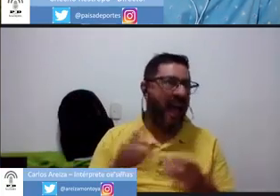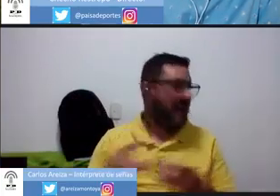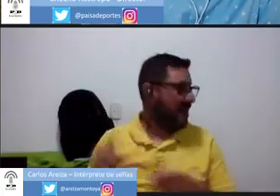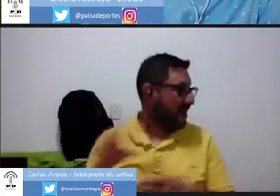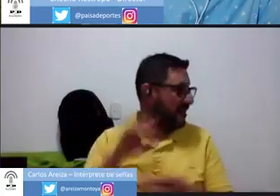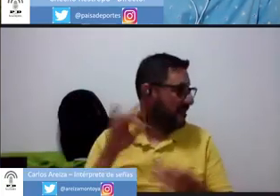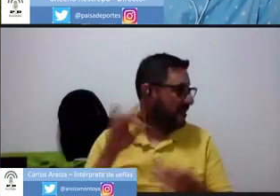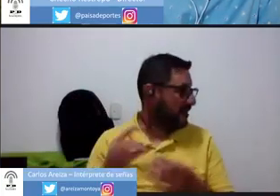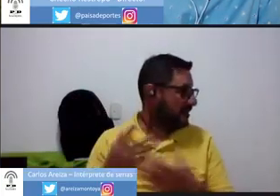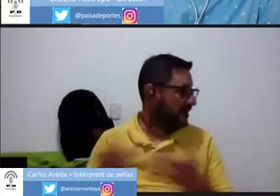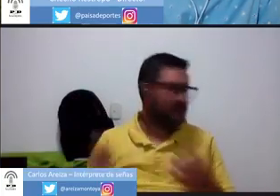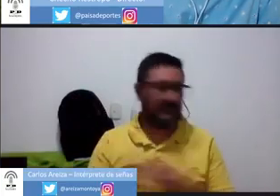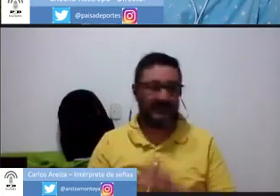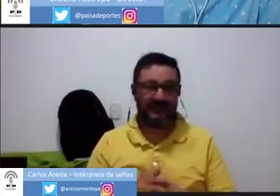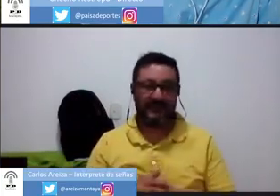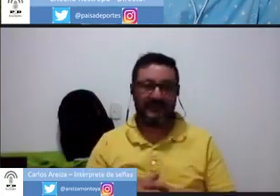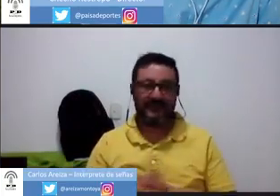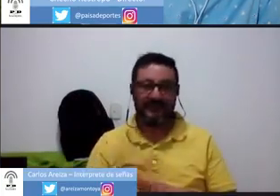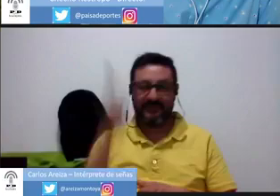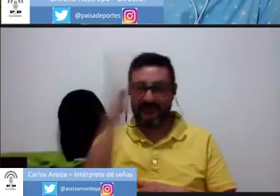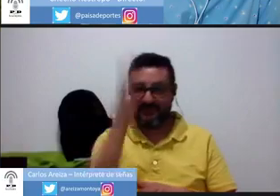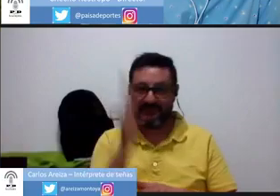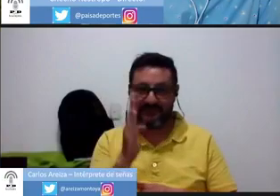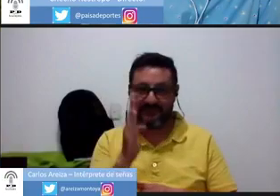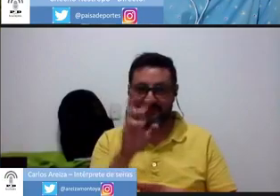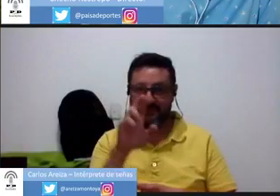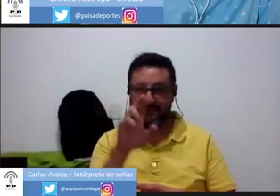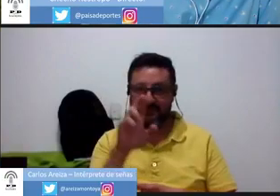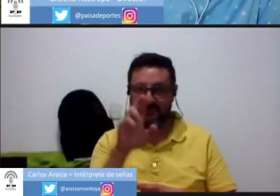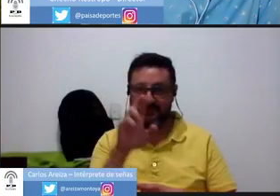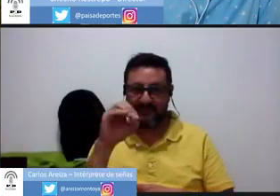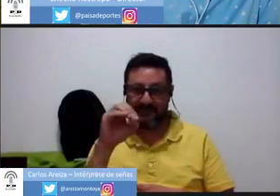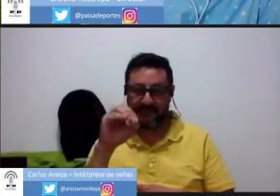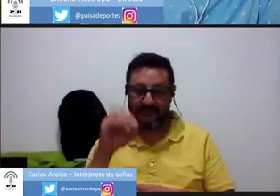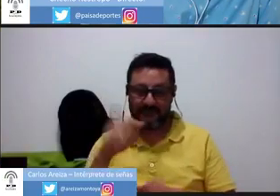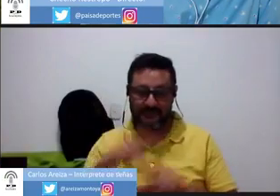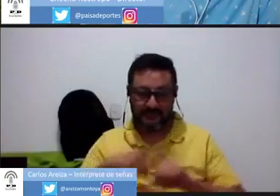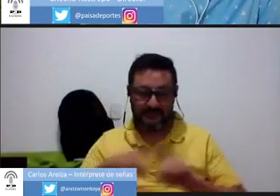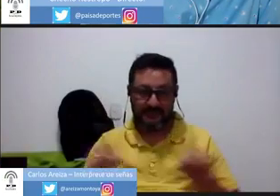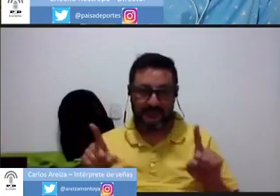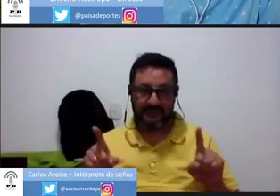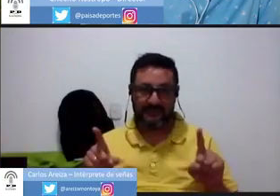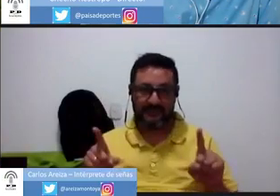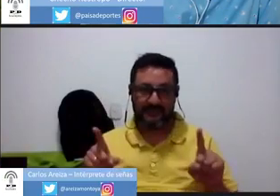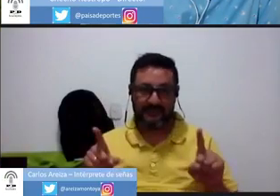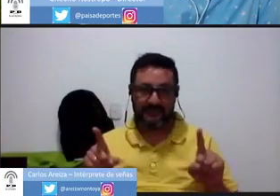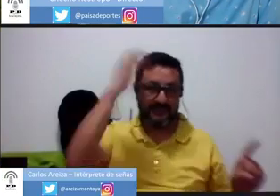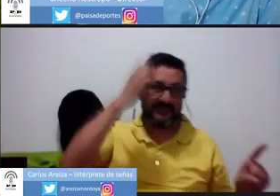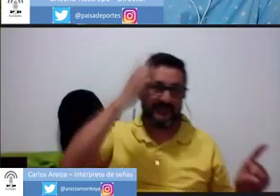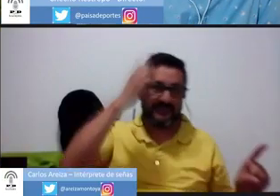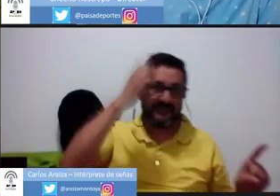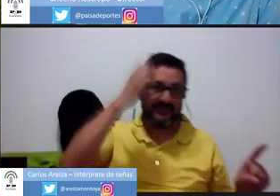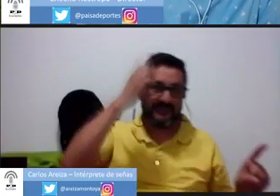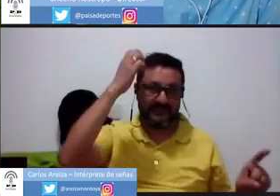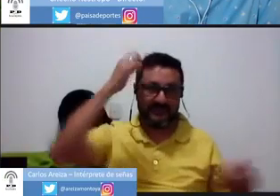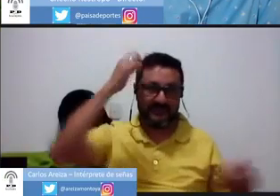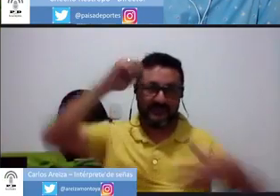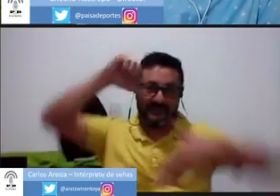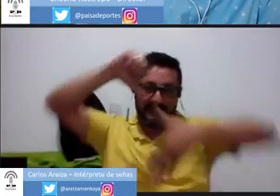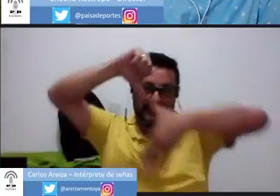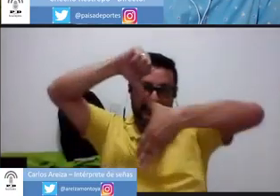cuando llegamos a Río, uno sí se da cuenta la diferencia que hay como entre Europa y Sudamérica.